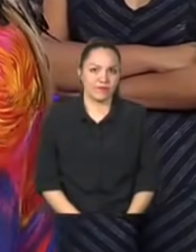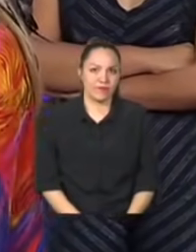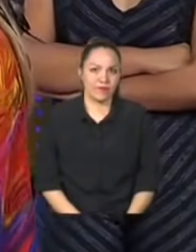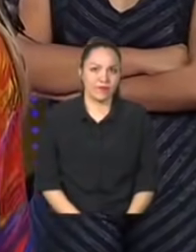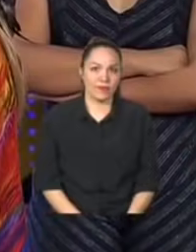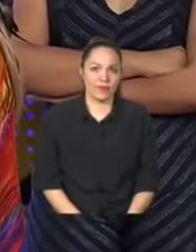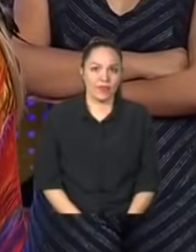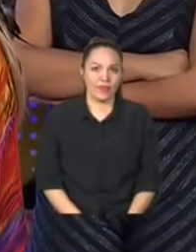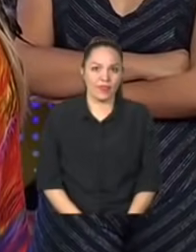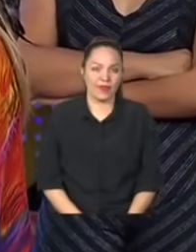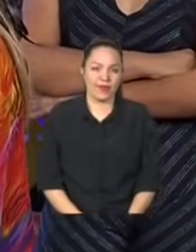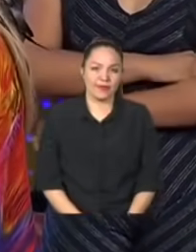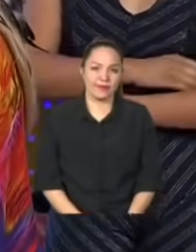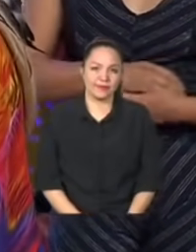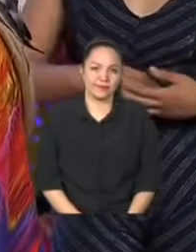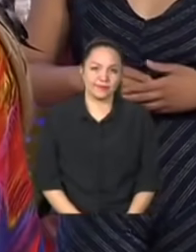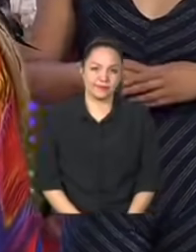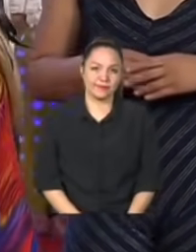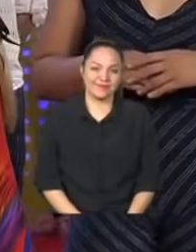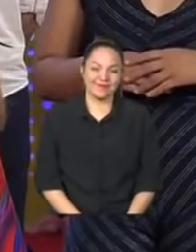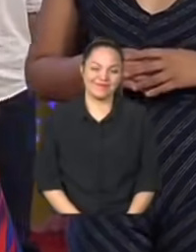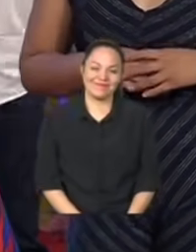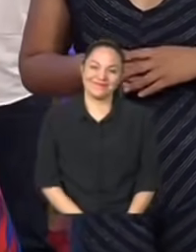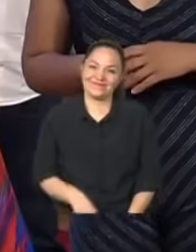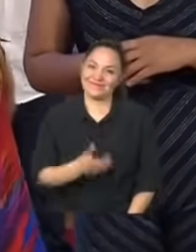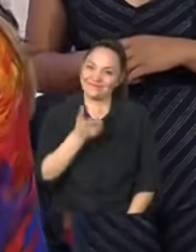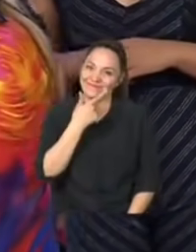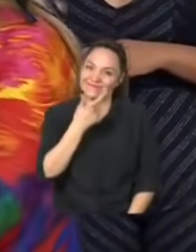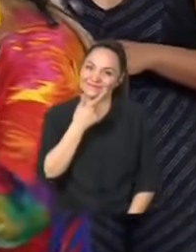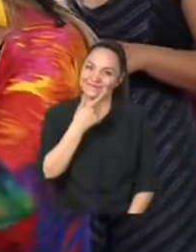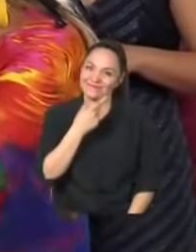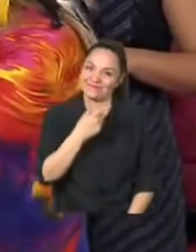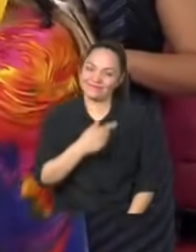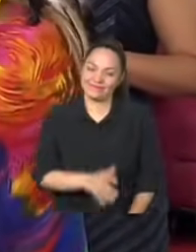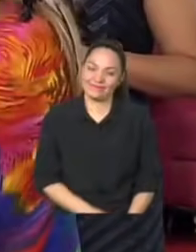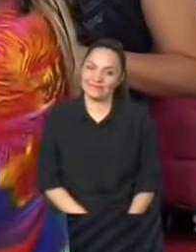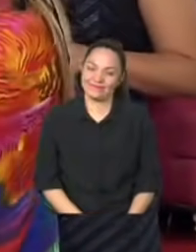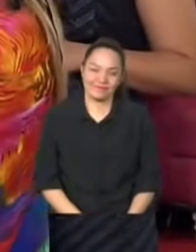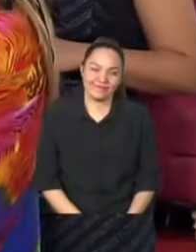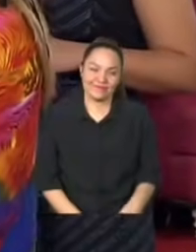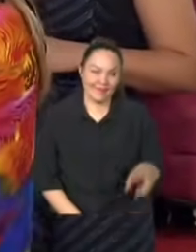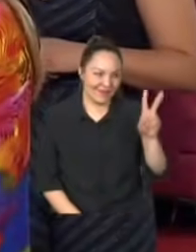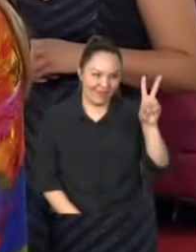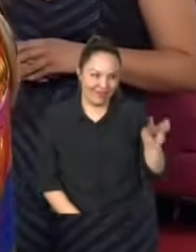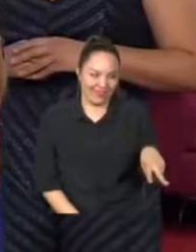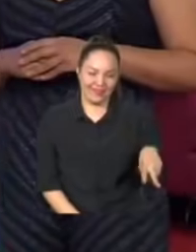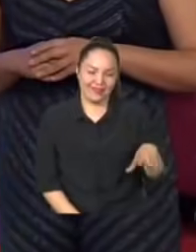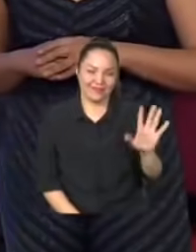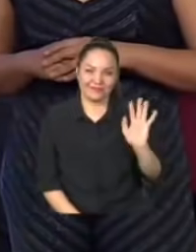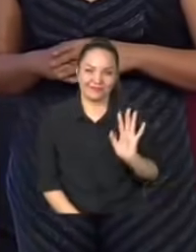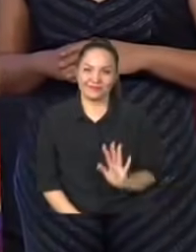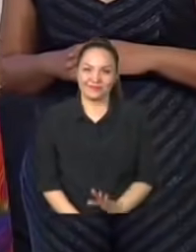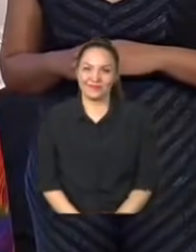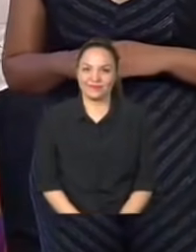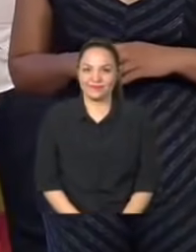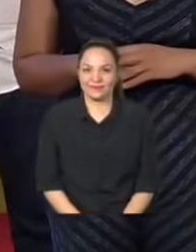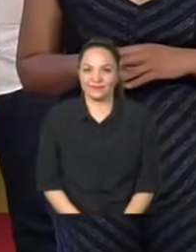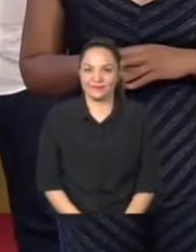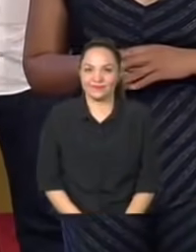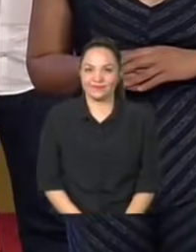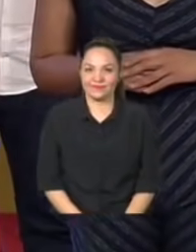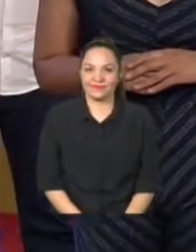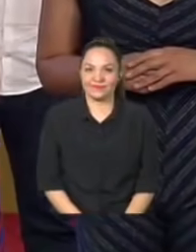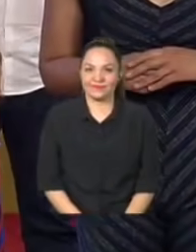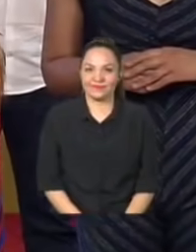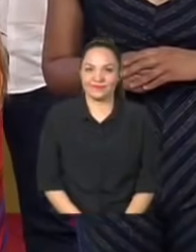va. ¿De verdad? Sí. Ay, pues. Con esos ojos. ¿De verdad? No, ¿sabe qué? Mejor. No, no le